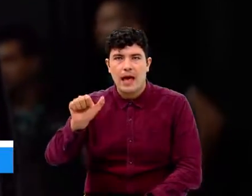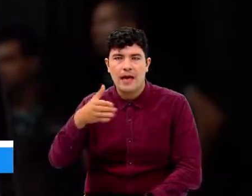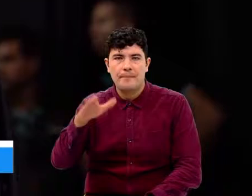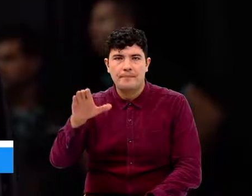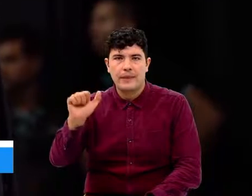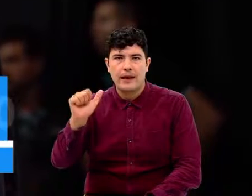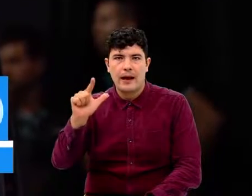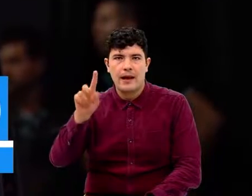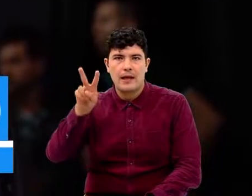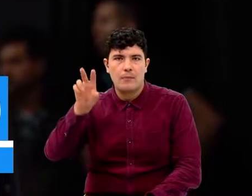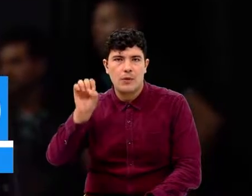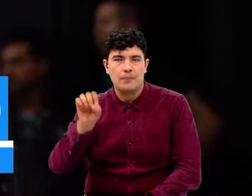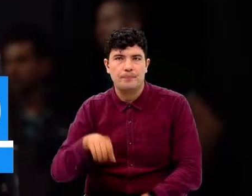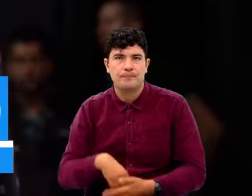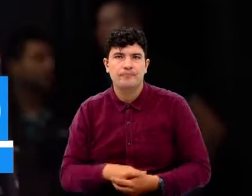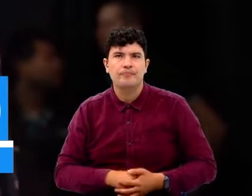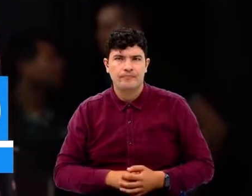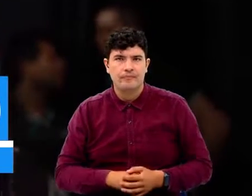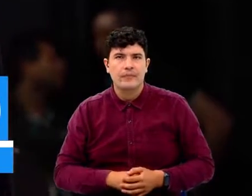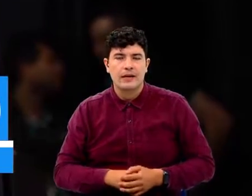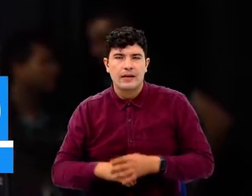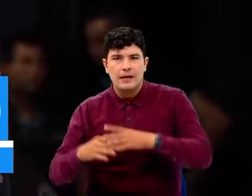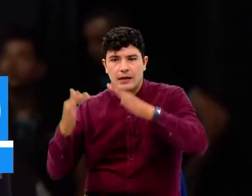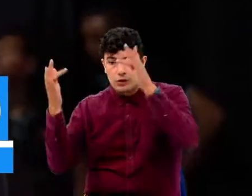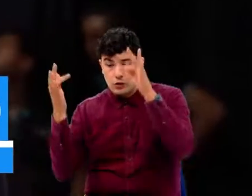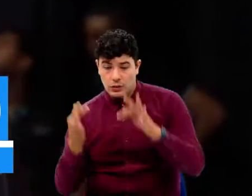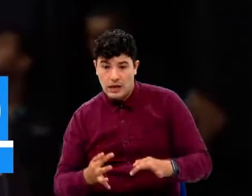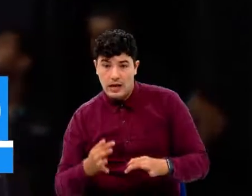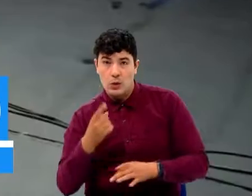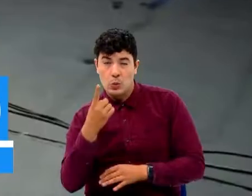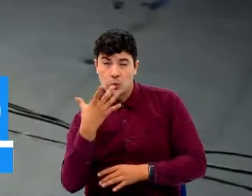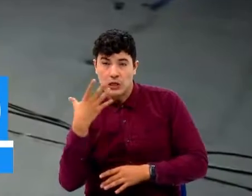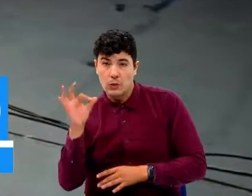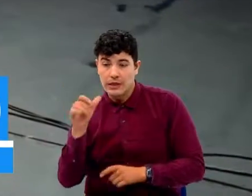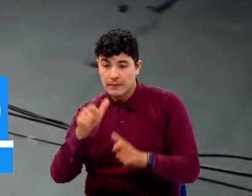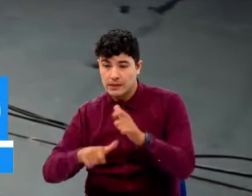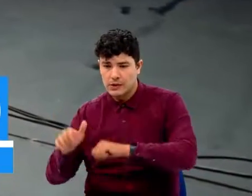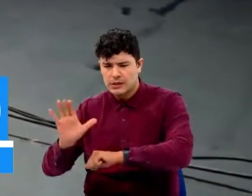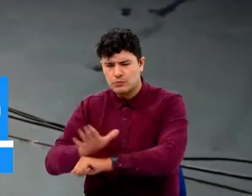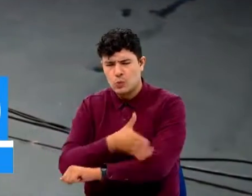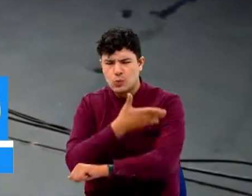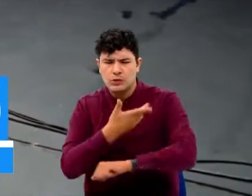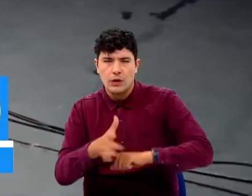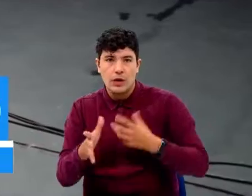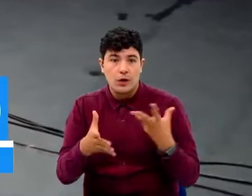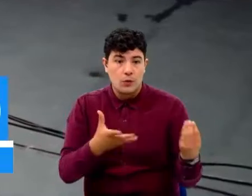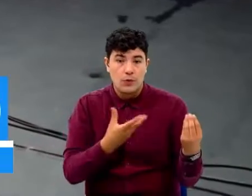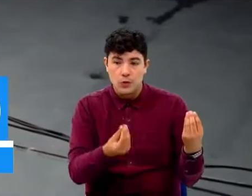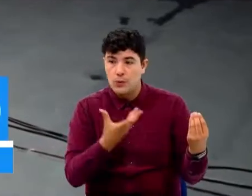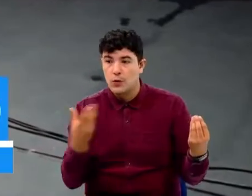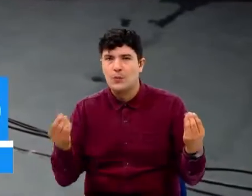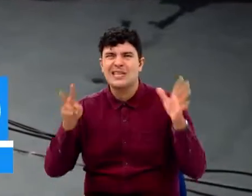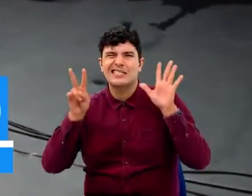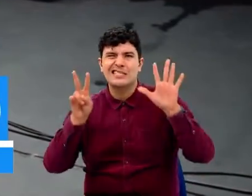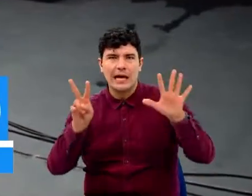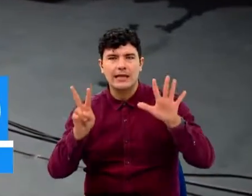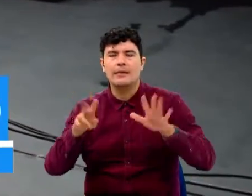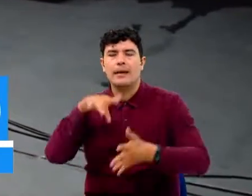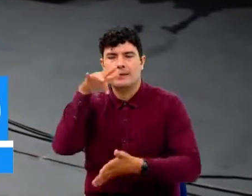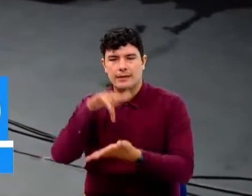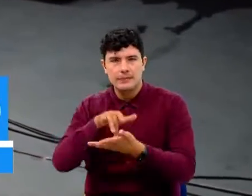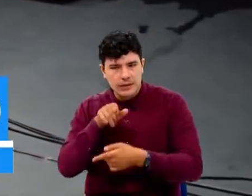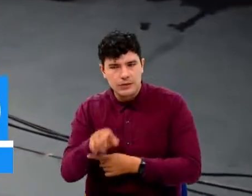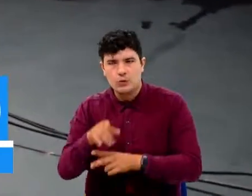La serenata fue realizada por un total de 140 músicos, integrantes de 7 grupos artísticos. Bueno,